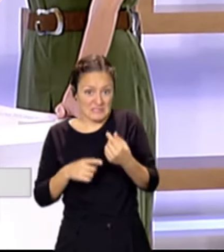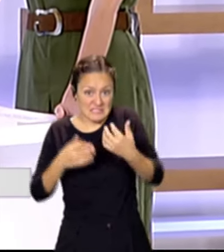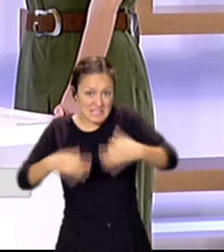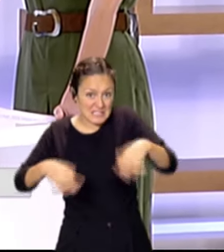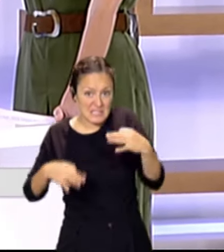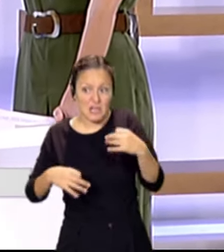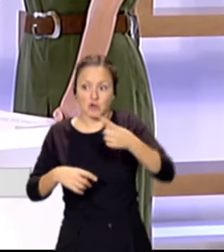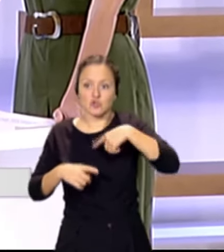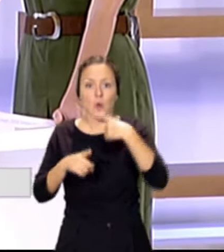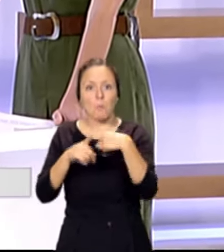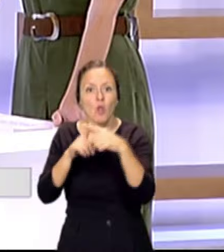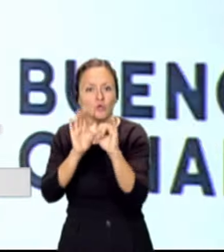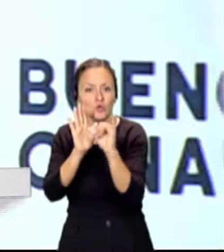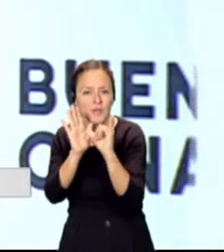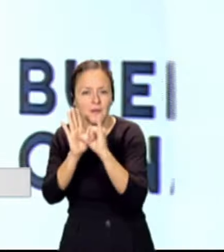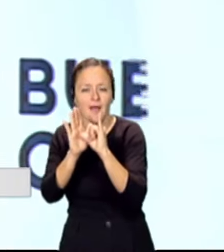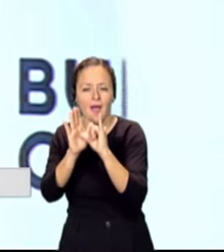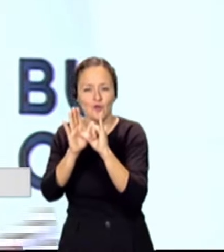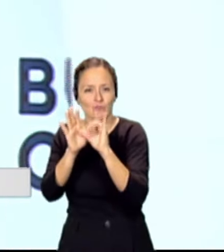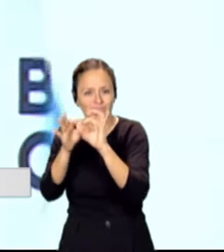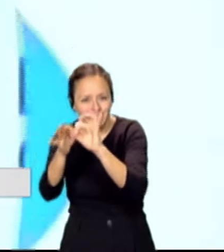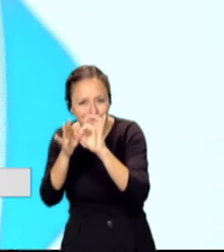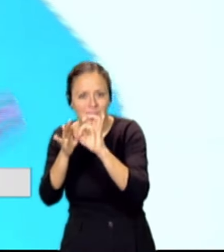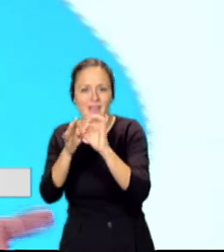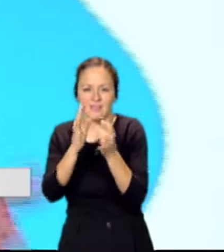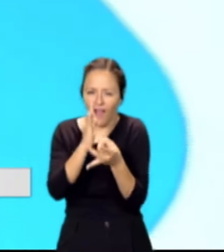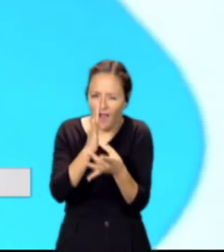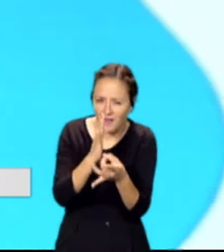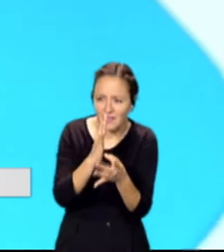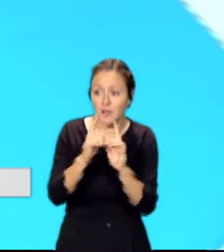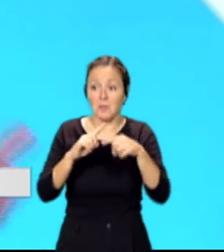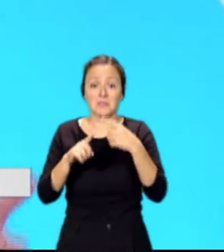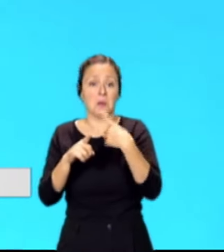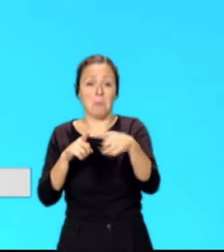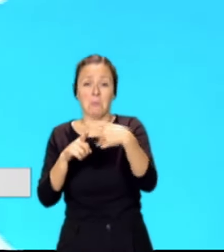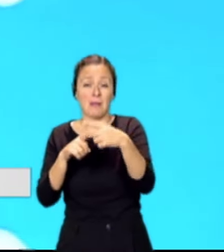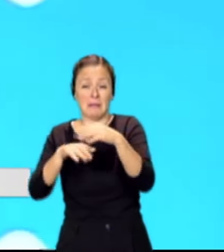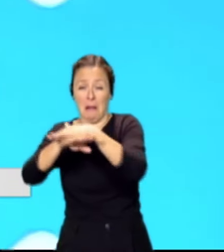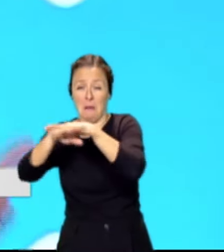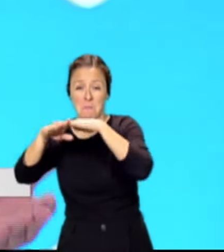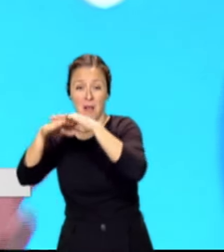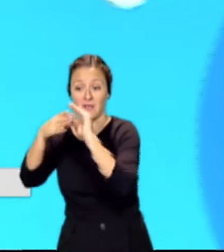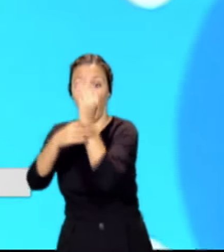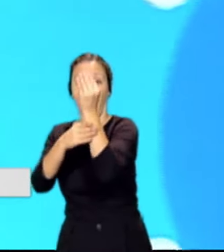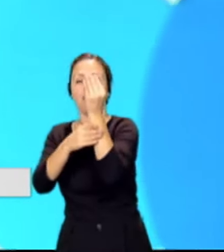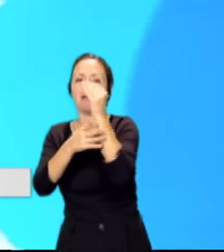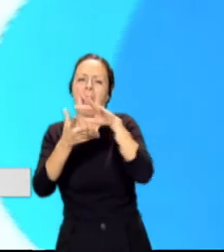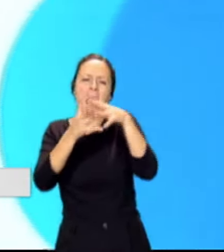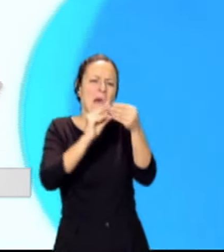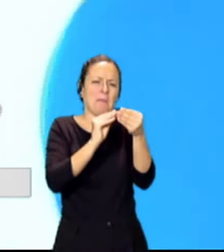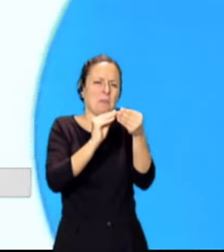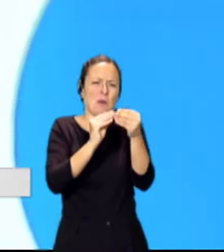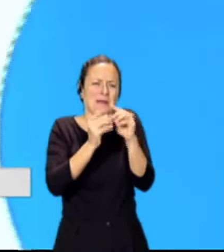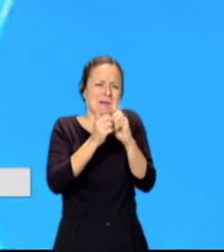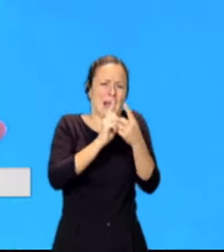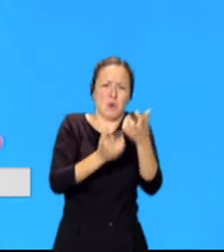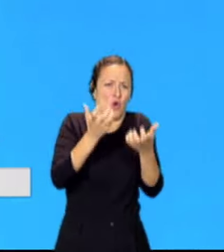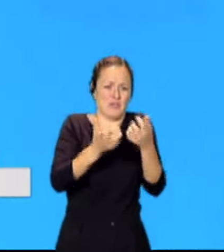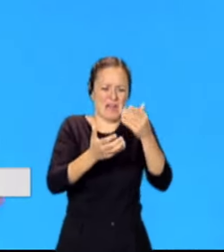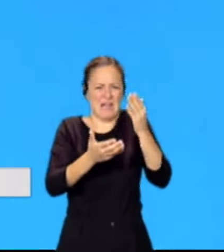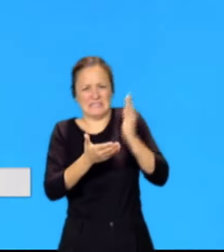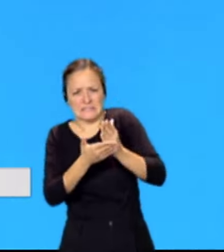nos apegamos al producto local al producto de calidad intentamos transformar la material prima lo menos posible y dar un servicio muy acorde